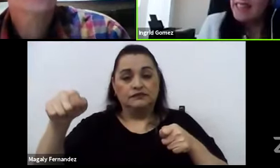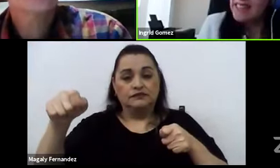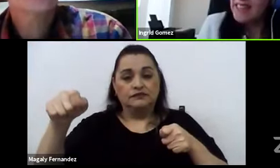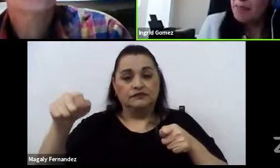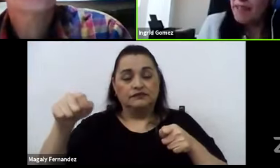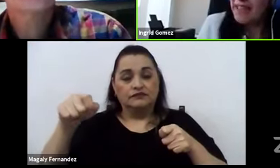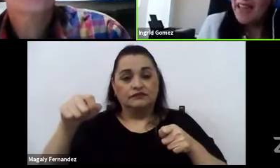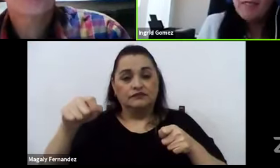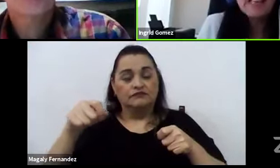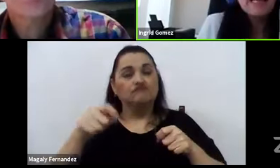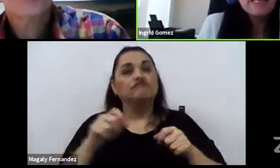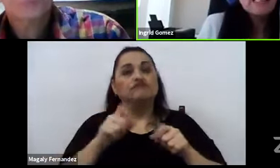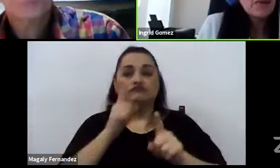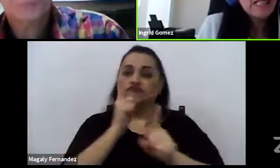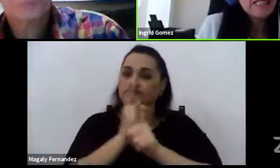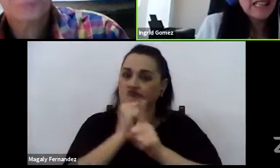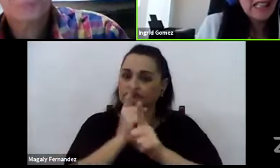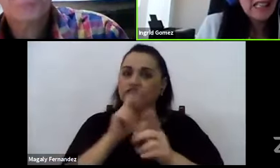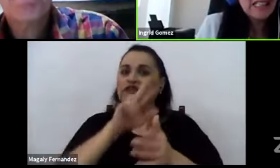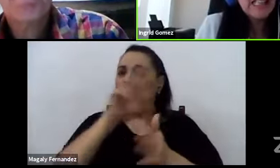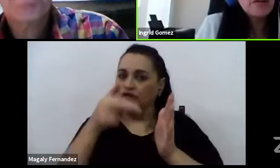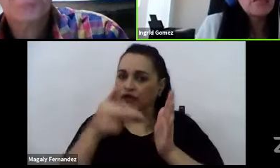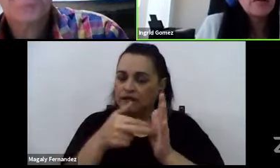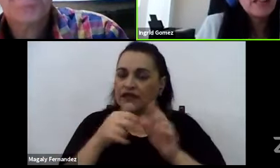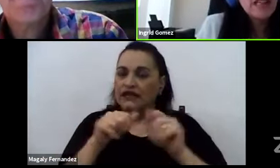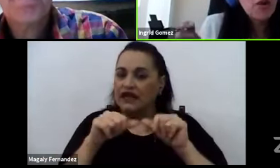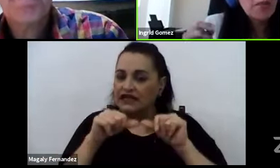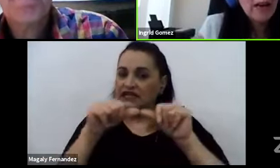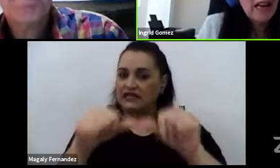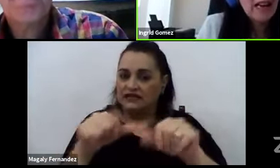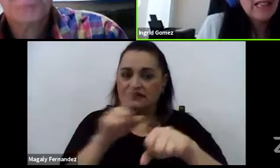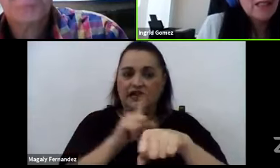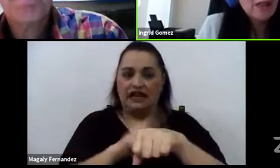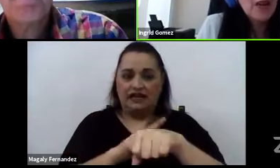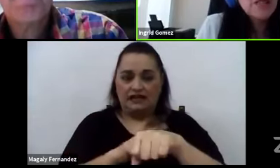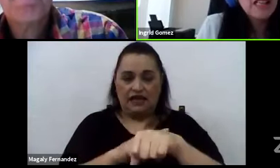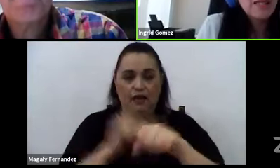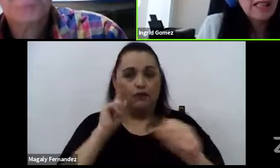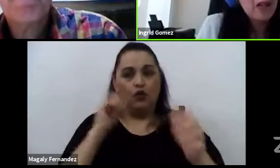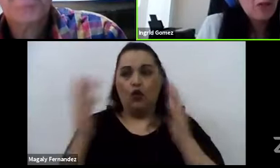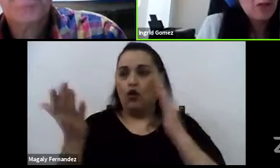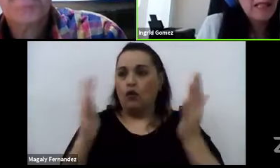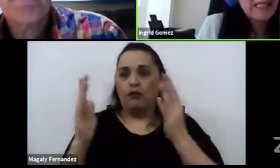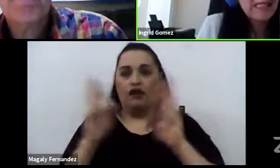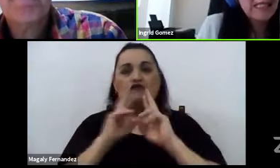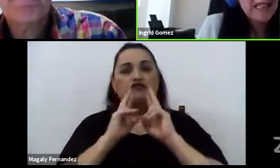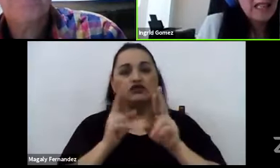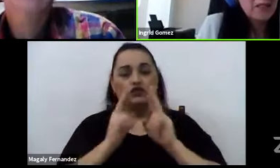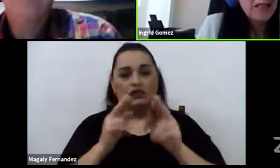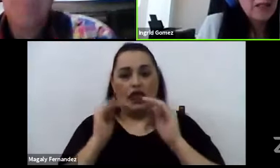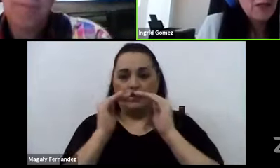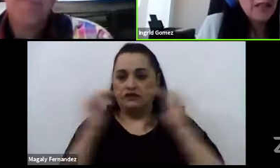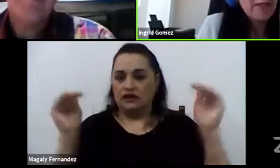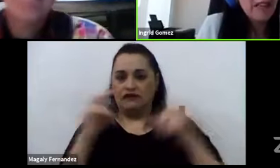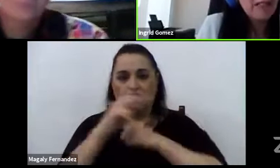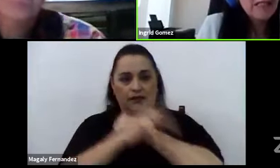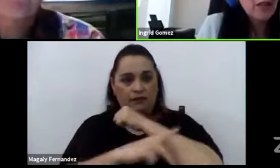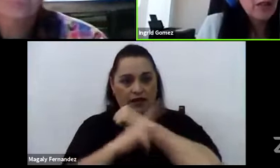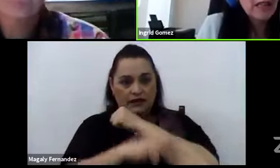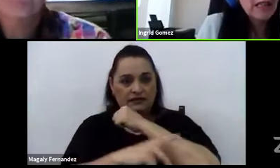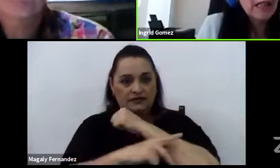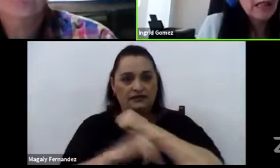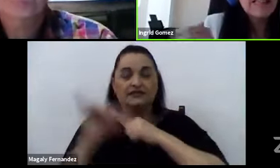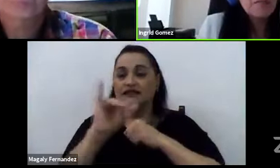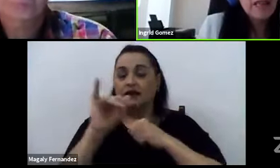fiable, que sea replicable, que se pueda seguir en el tiempo y comparar resultados a nivel de los países. También nos hablabas